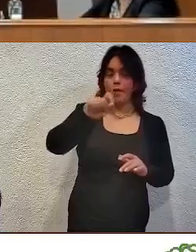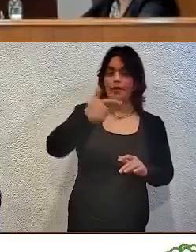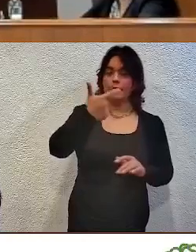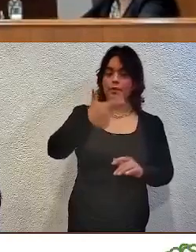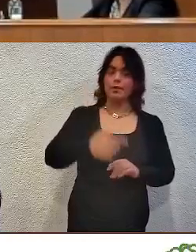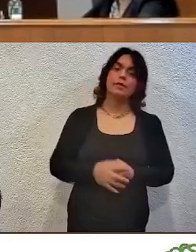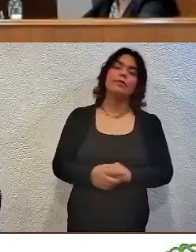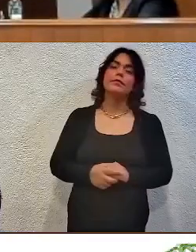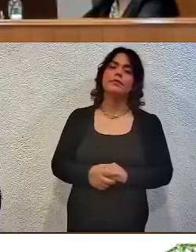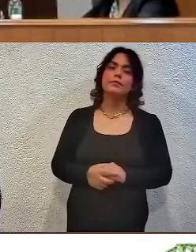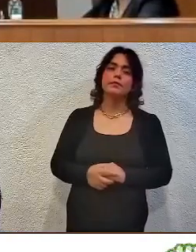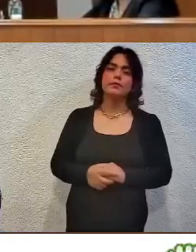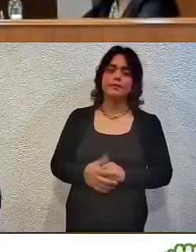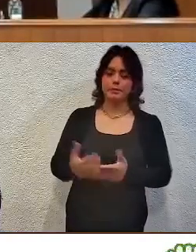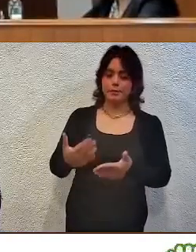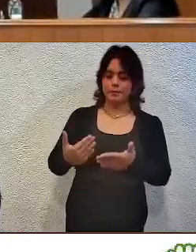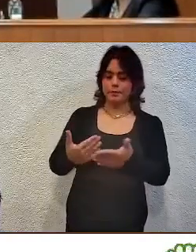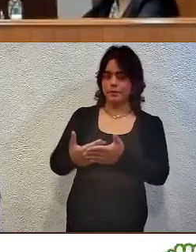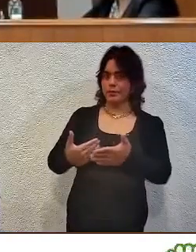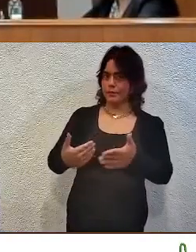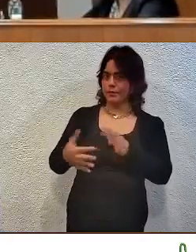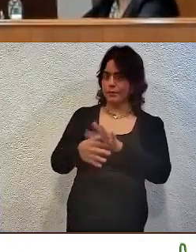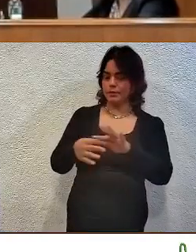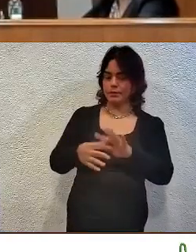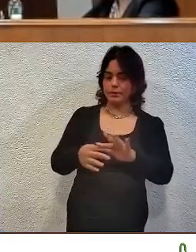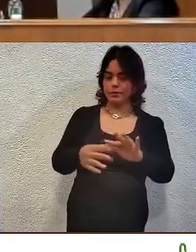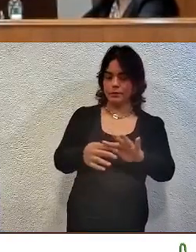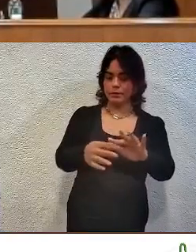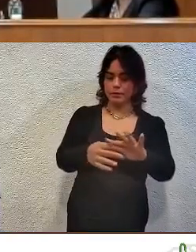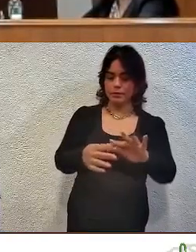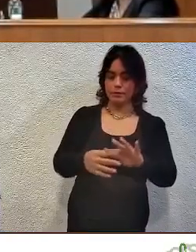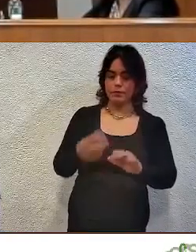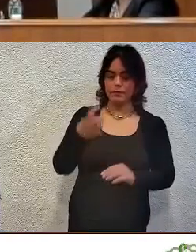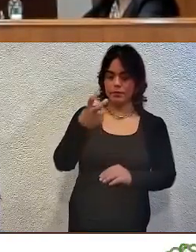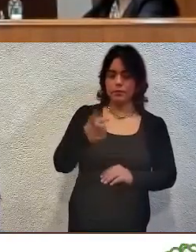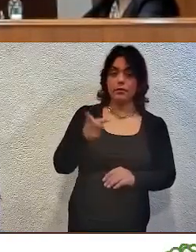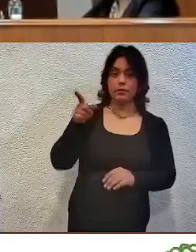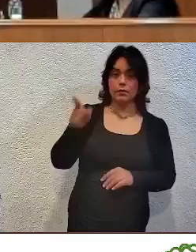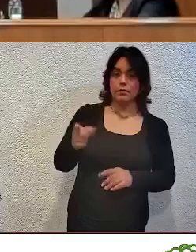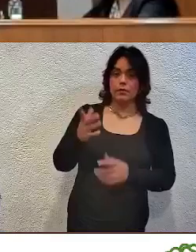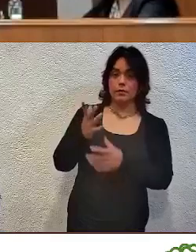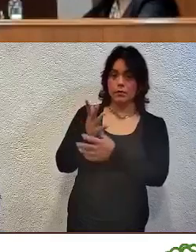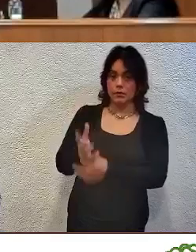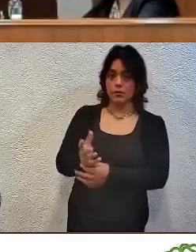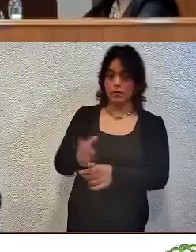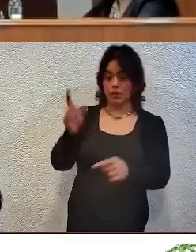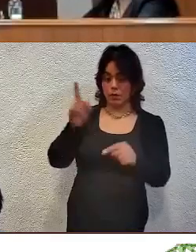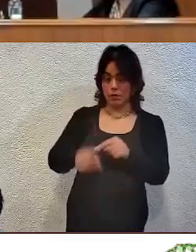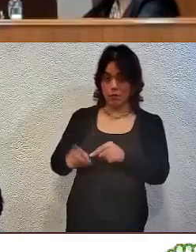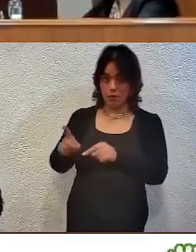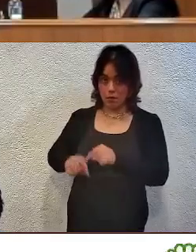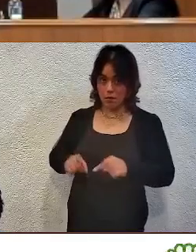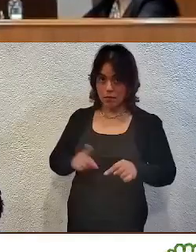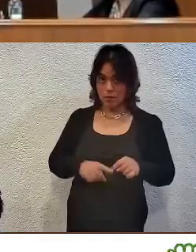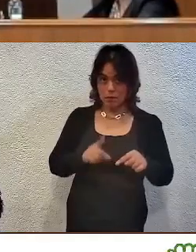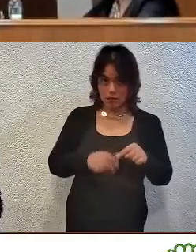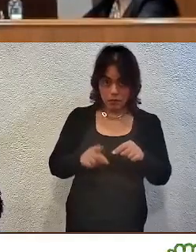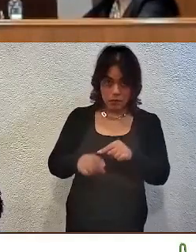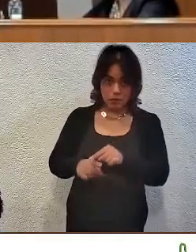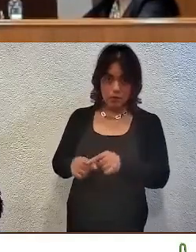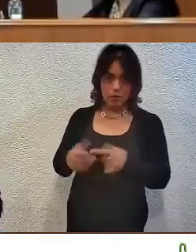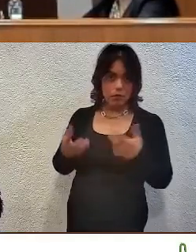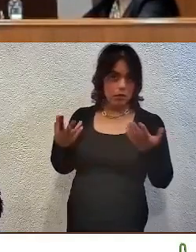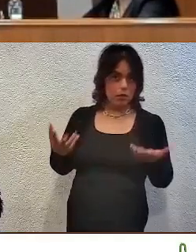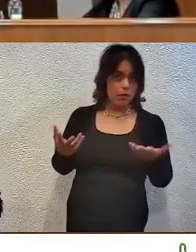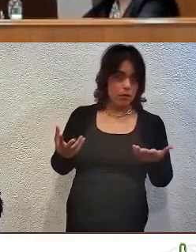Por lo anterior, toda vez que la pretensión fundamental de la actora es que se revoque la resolución impugnada por haberse actualizado la